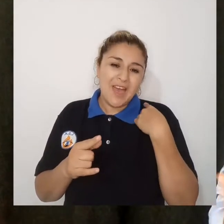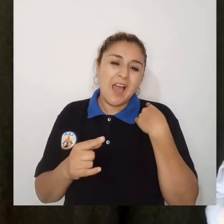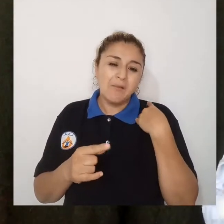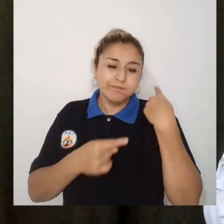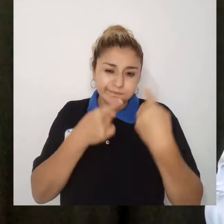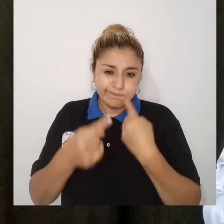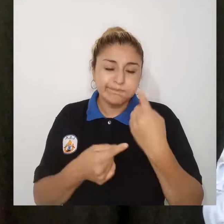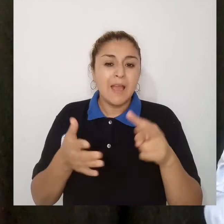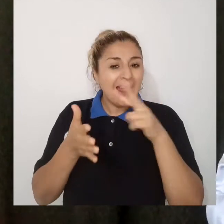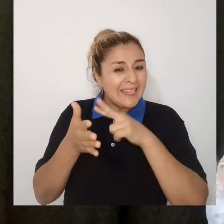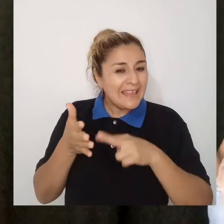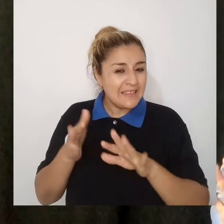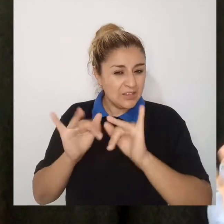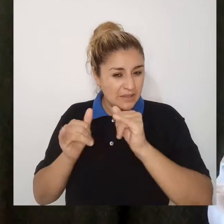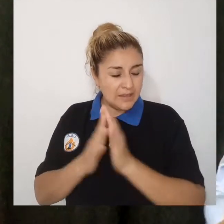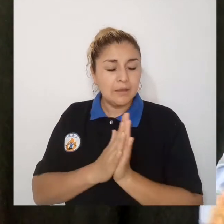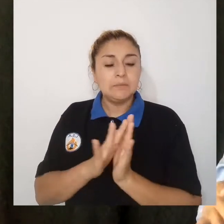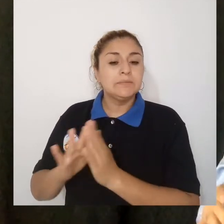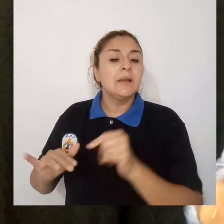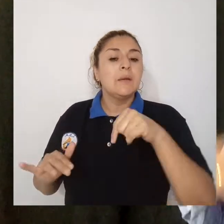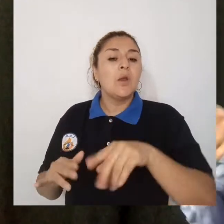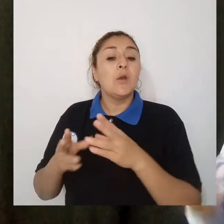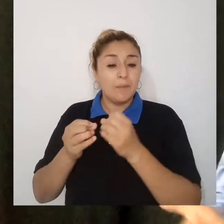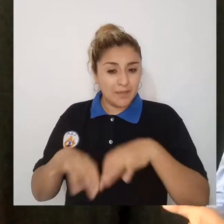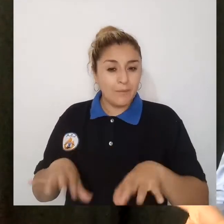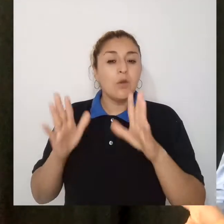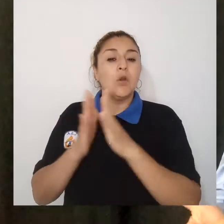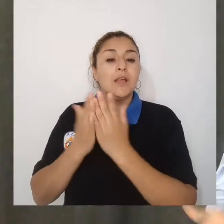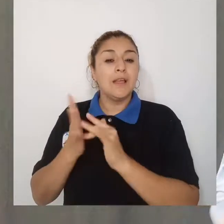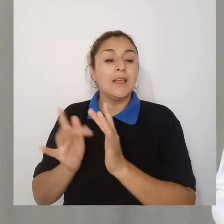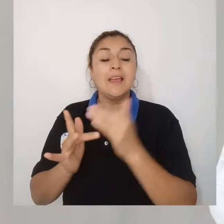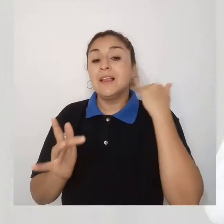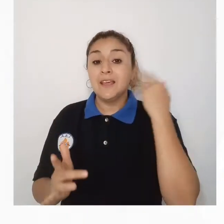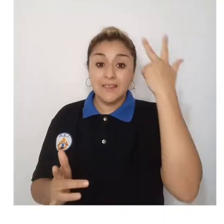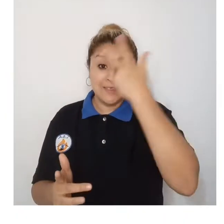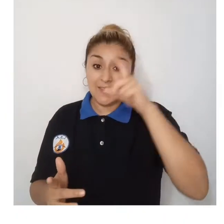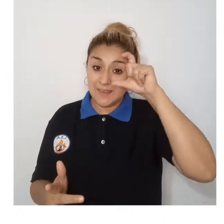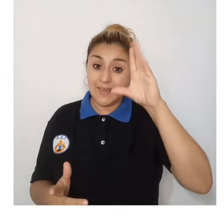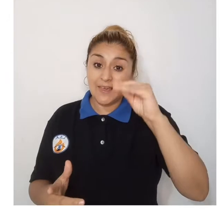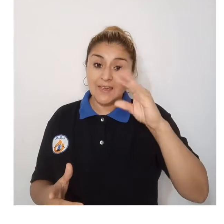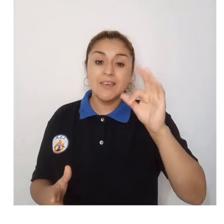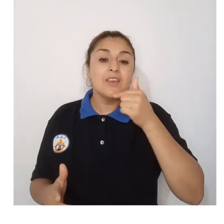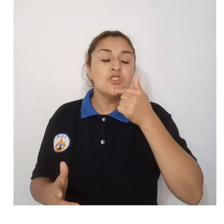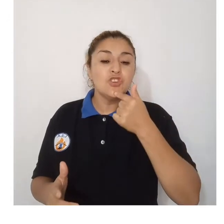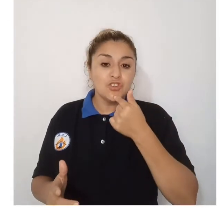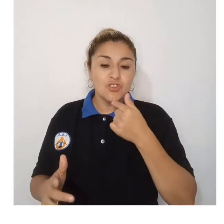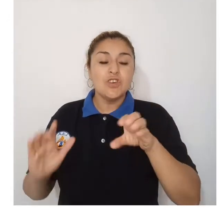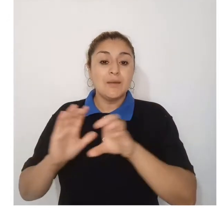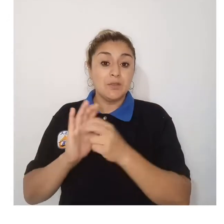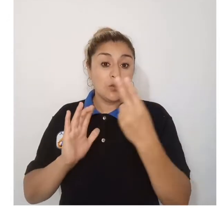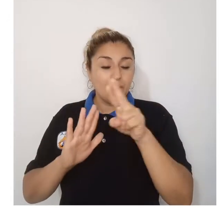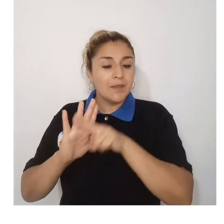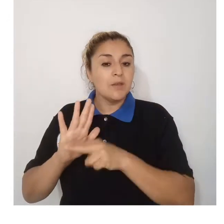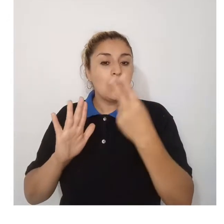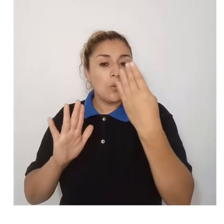arranquemos con el versículo 42 hecho 242 que dice lo siguiente y persevera van en la